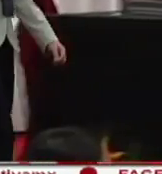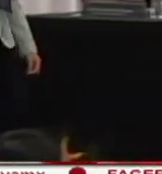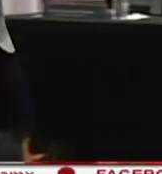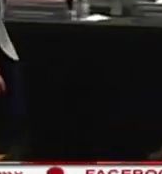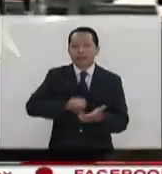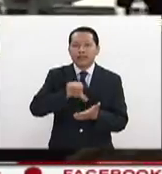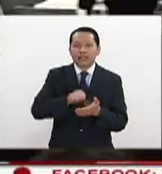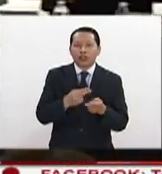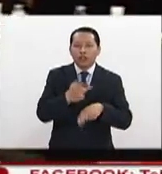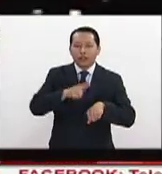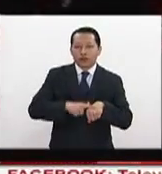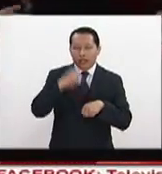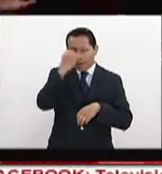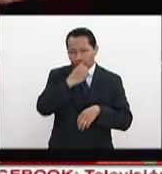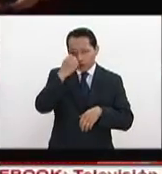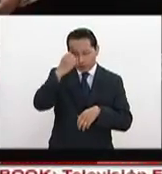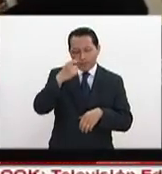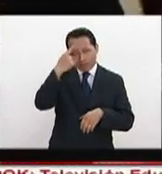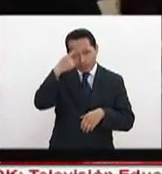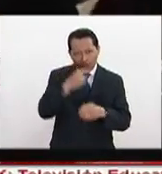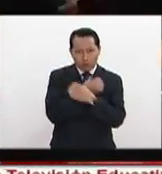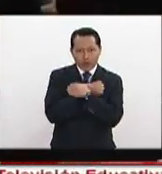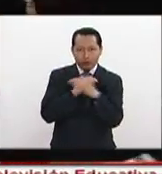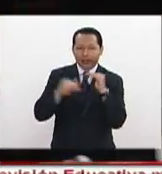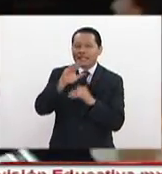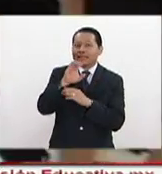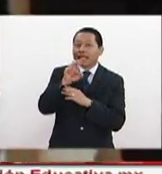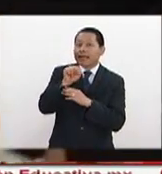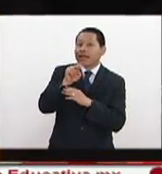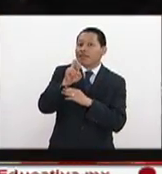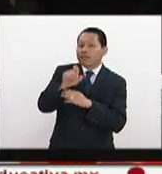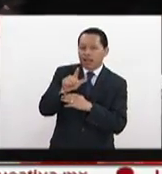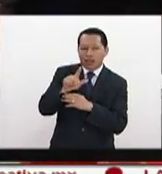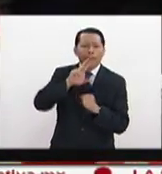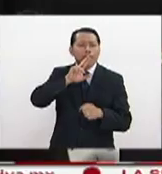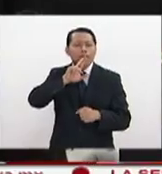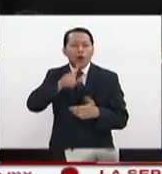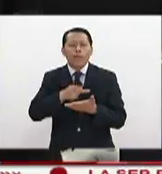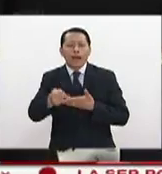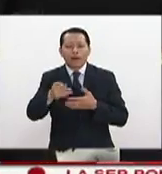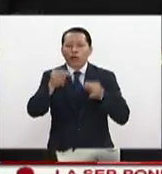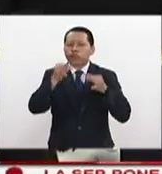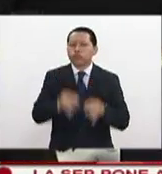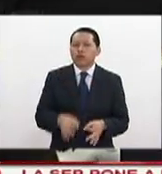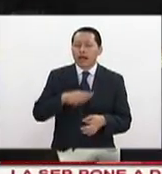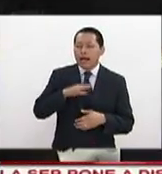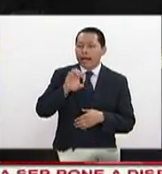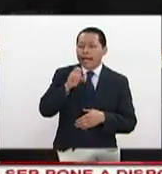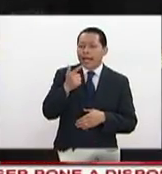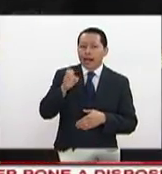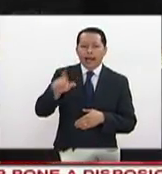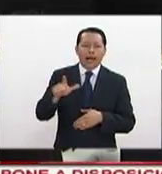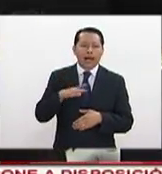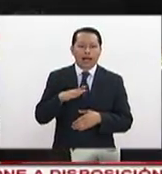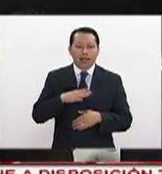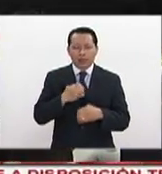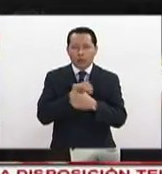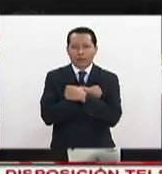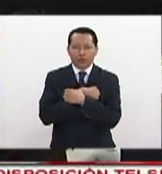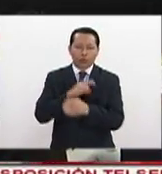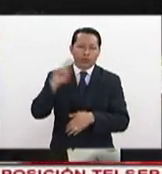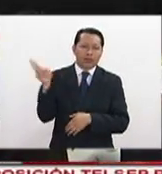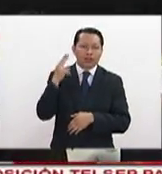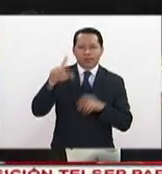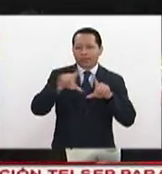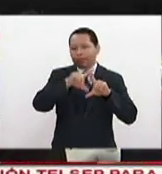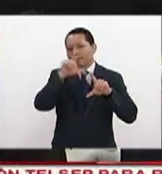Centro Nacional de Evaluación para la Educación Superior, Ceneval, entregó el premio al desempeño de excelencia EGEL a estudiantes de educación superior de todo